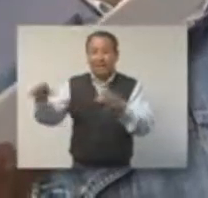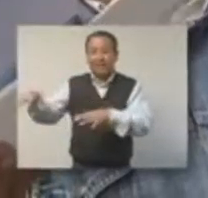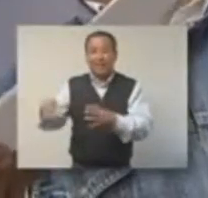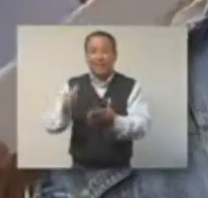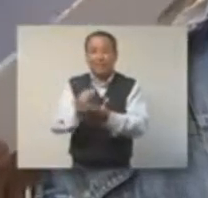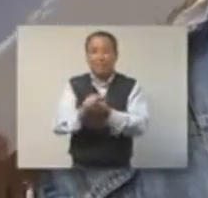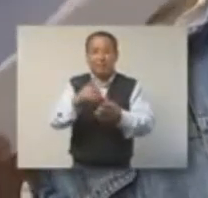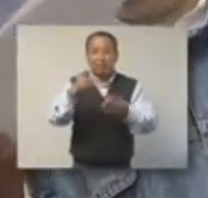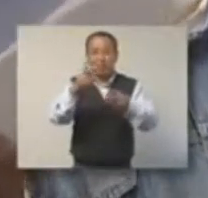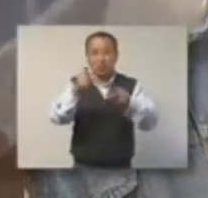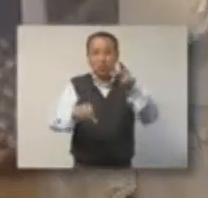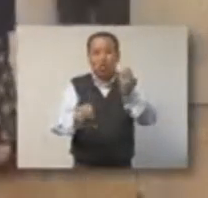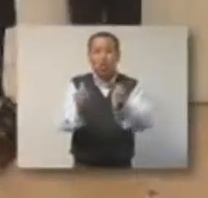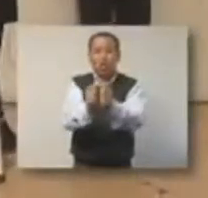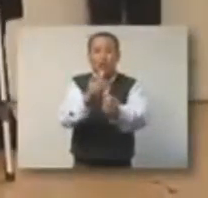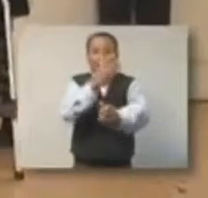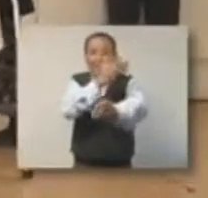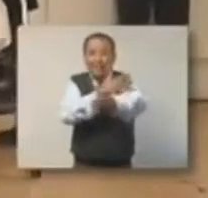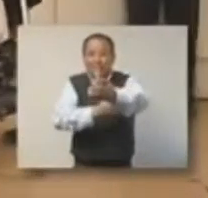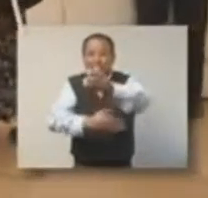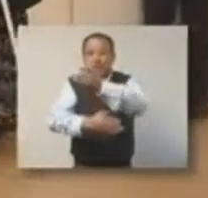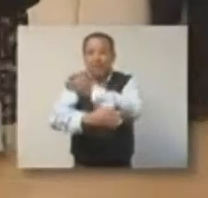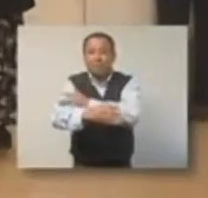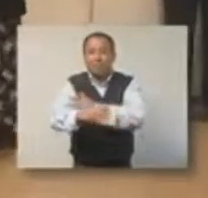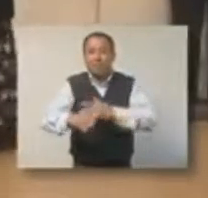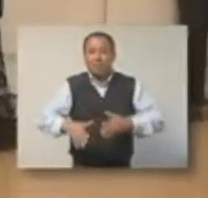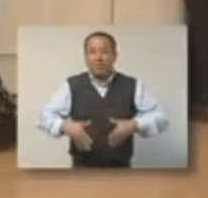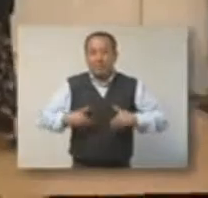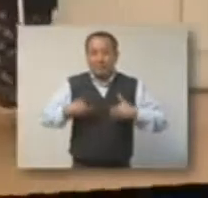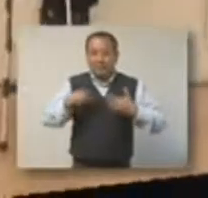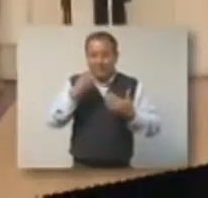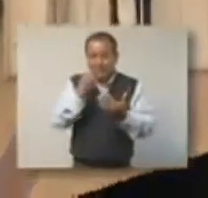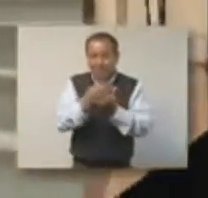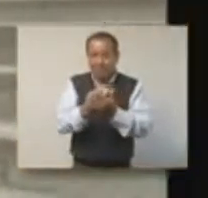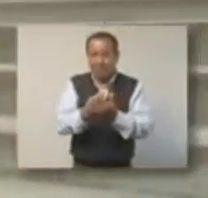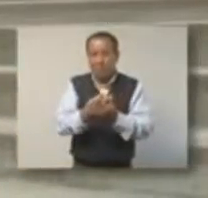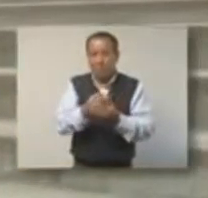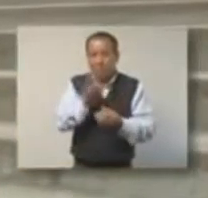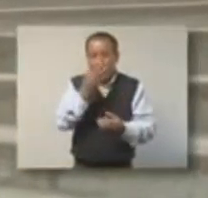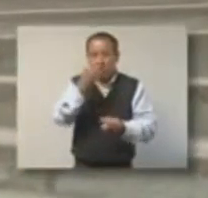con discapacidad, impidiendo su desarrollo.